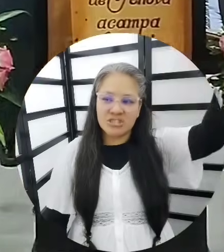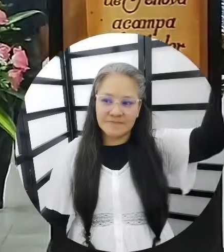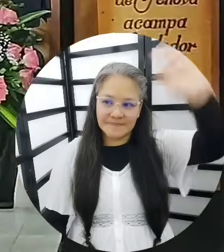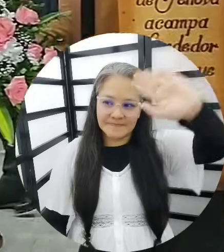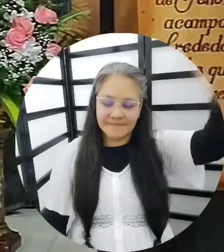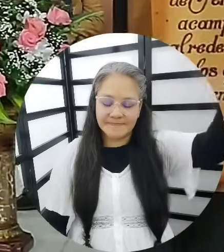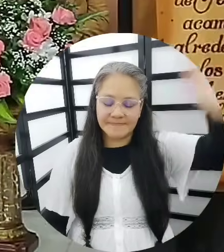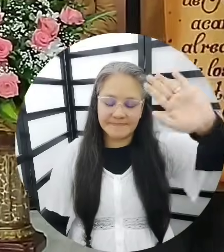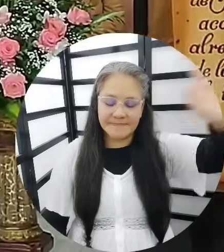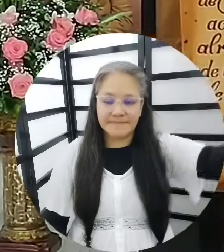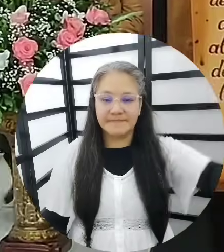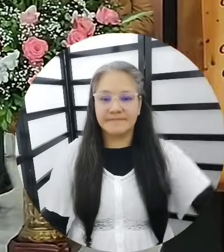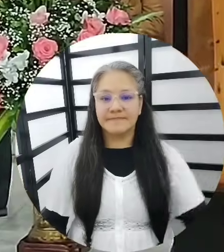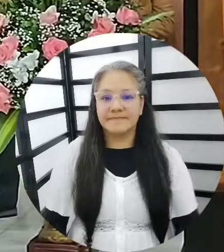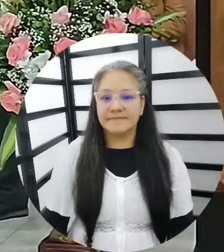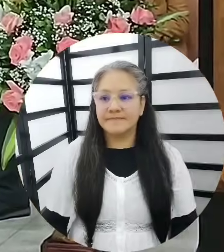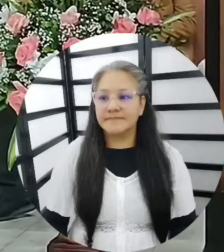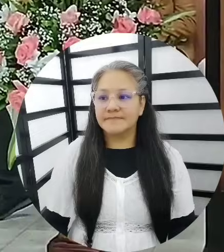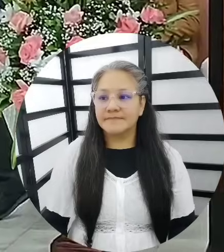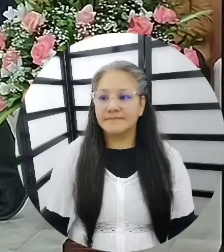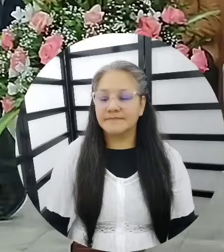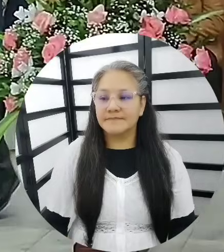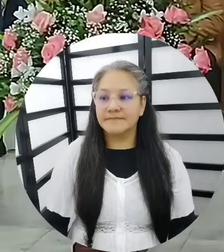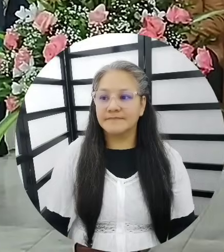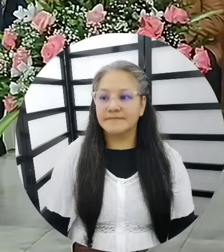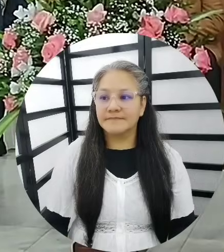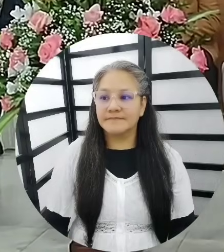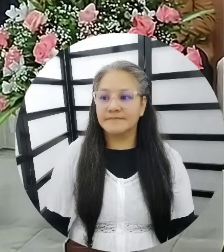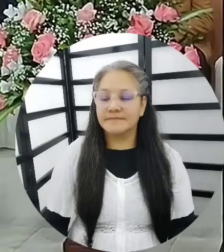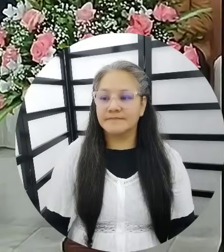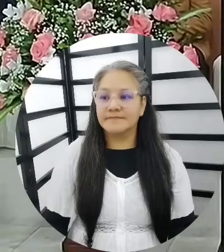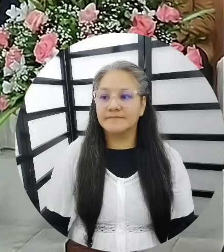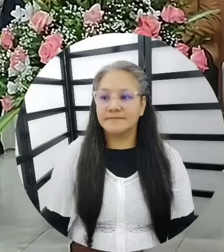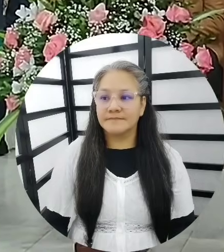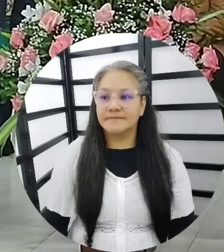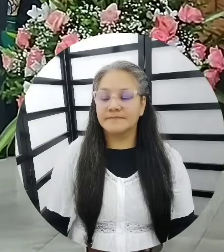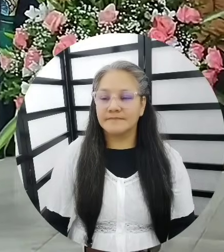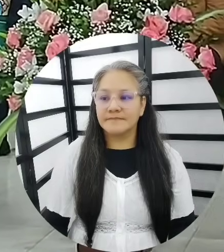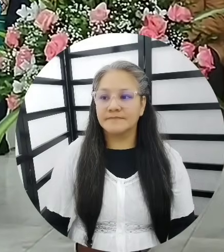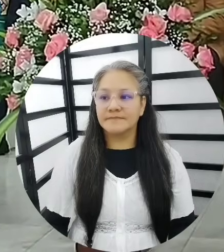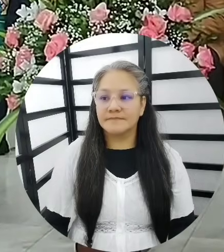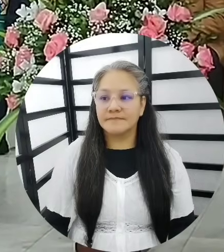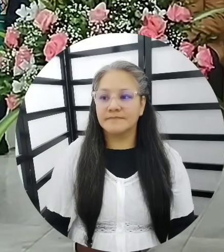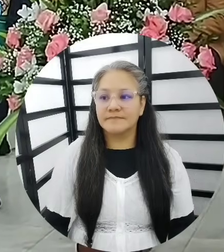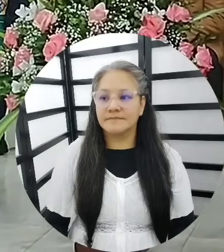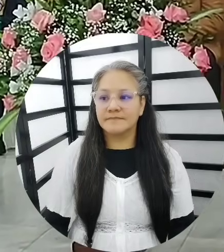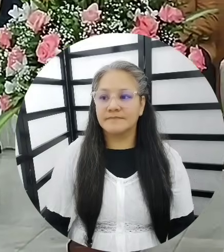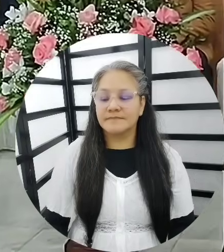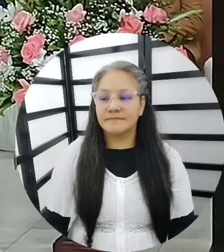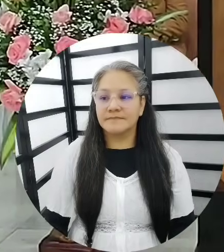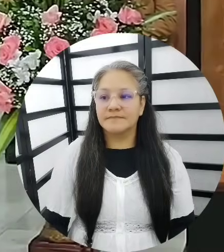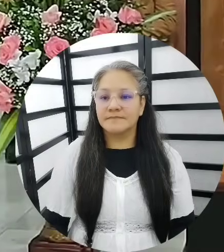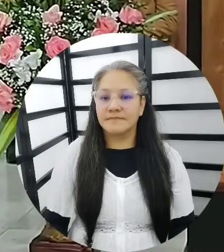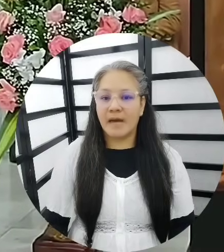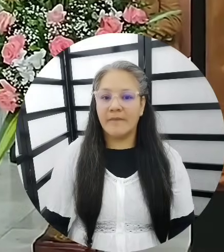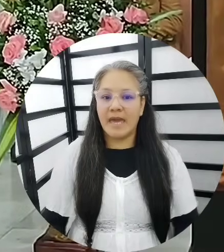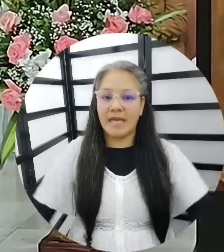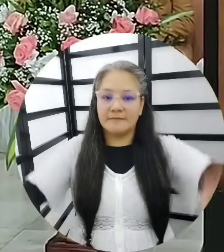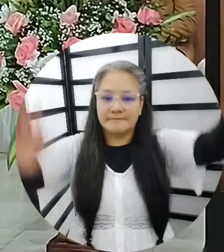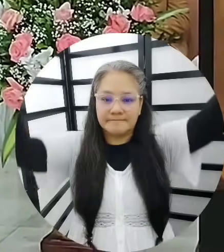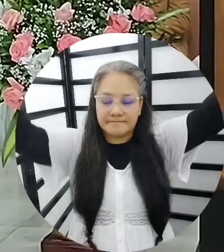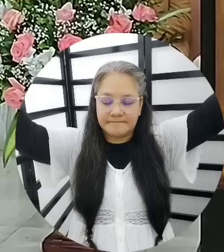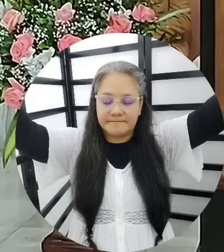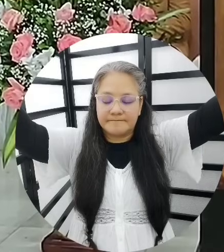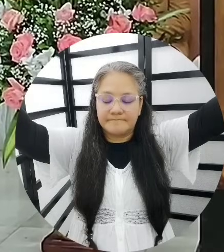¡Aleluya! Pero en este camino... En esta obra de Dios, nosotros tenemos que estar